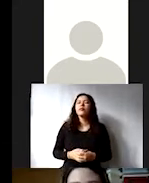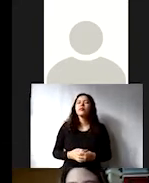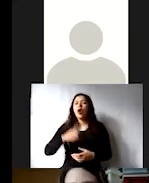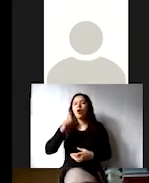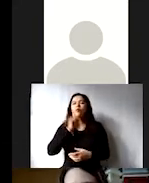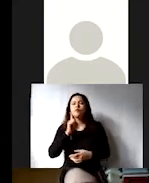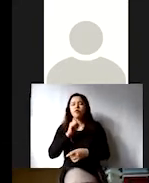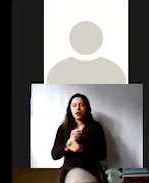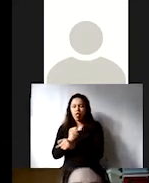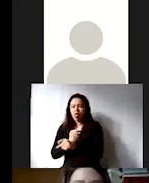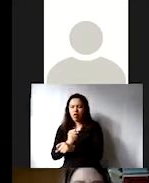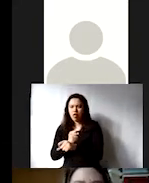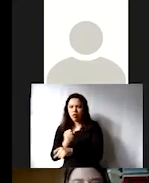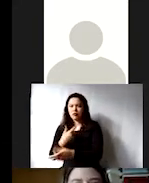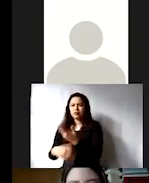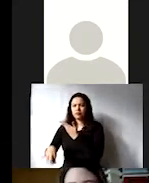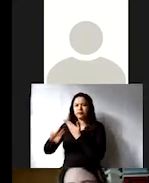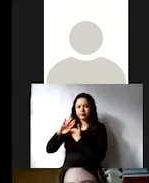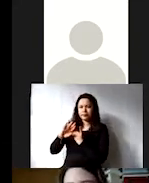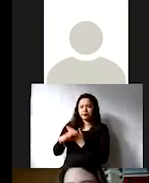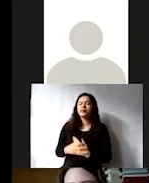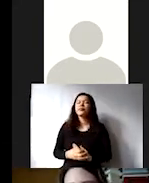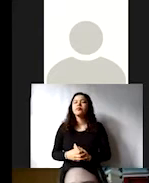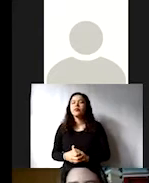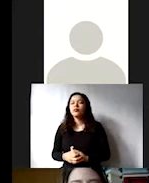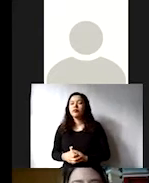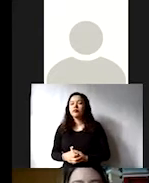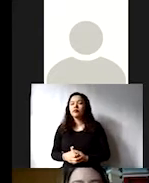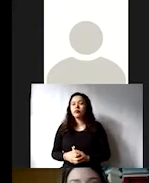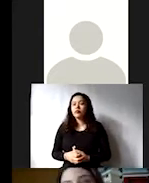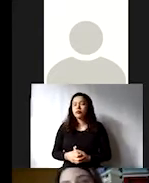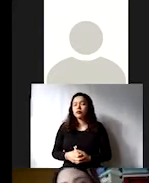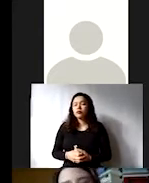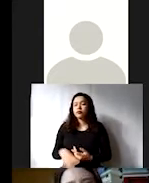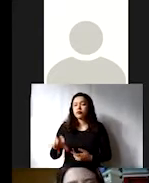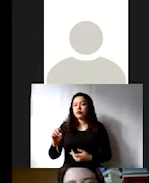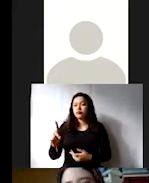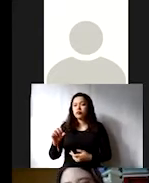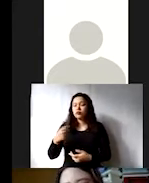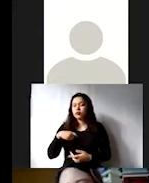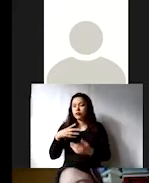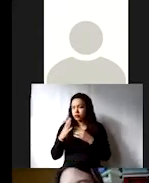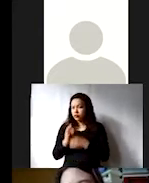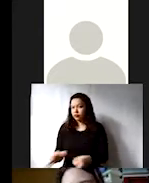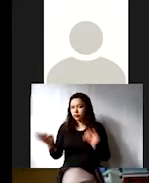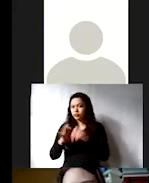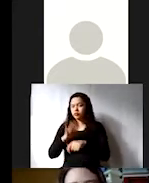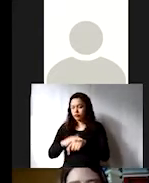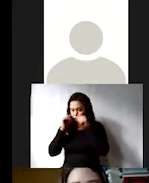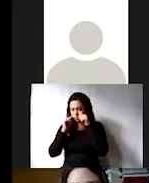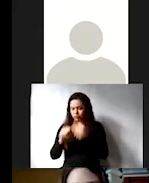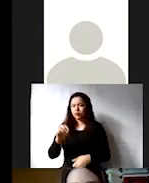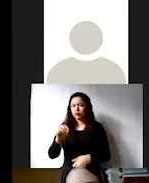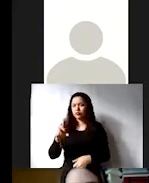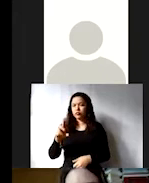sufrido de violencia de género, pues entonces uno de mis, o el más importante de los ODS que debo priorizar